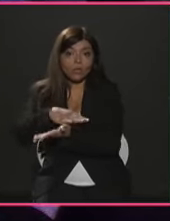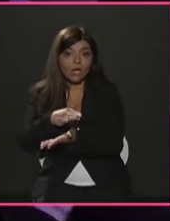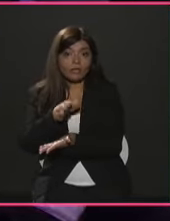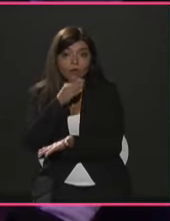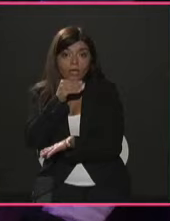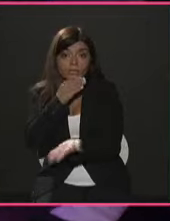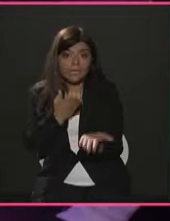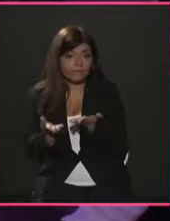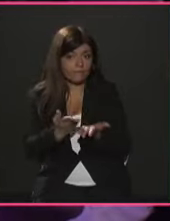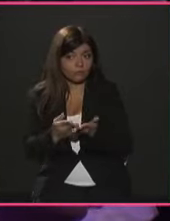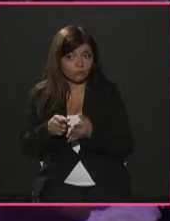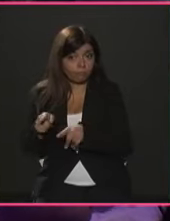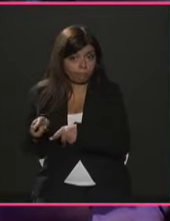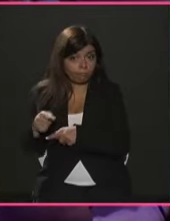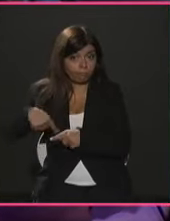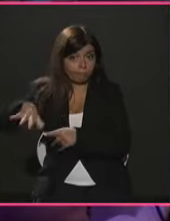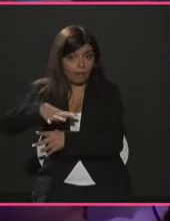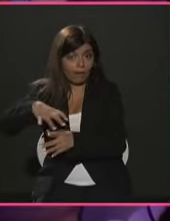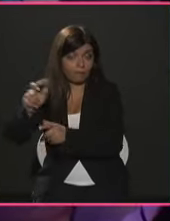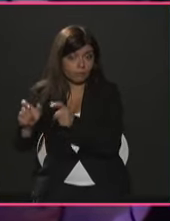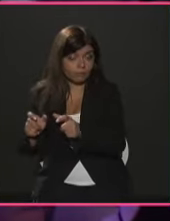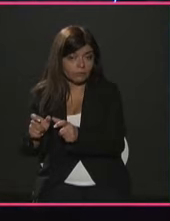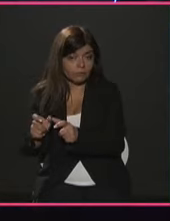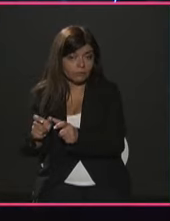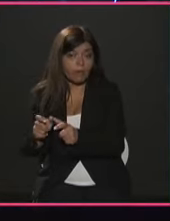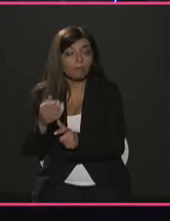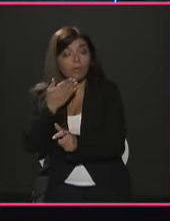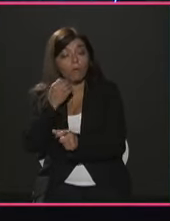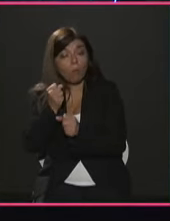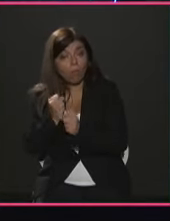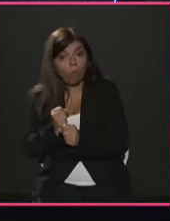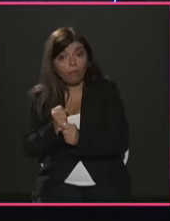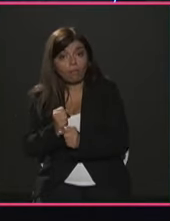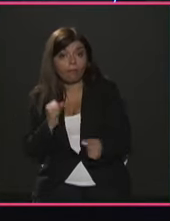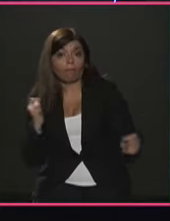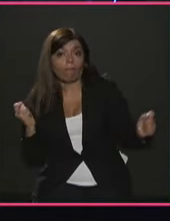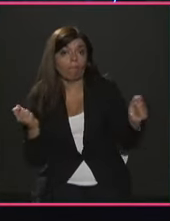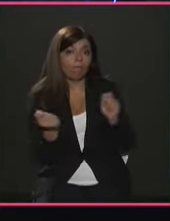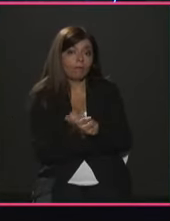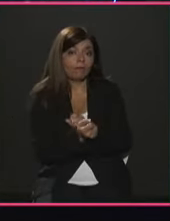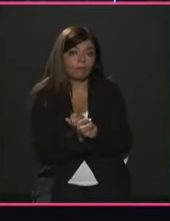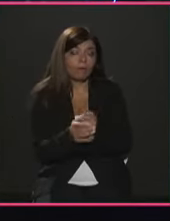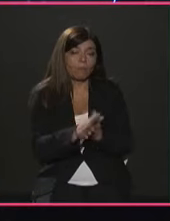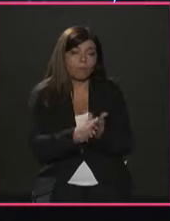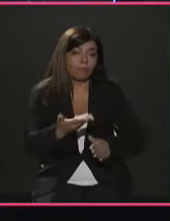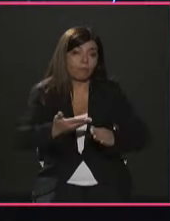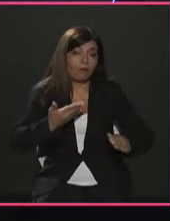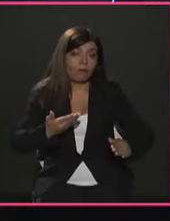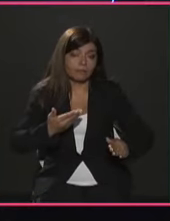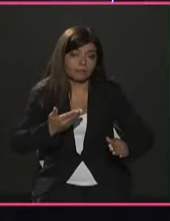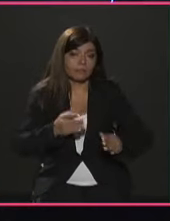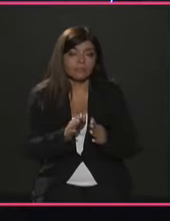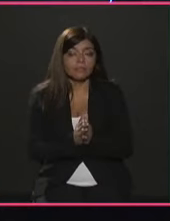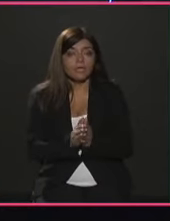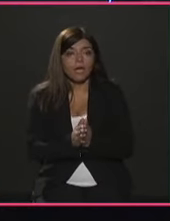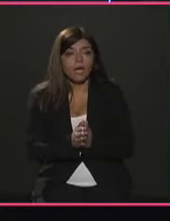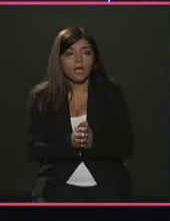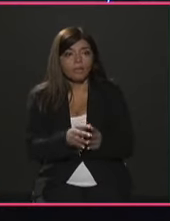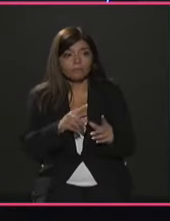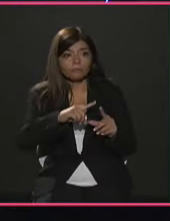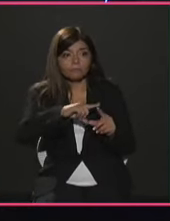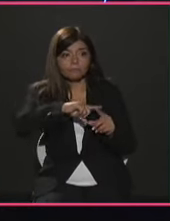servicios pero también puede pasar una cosa al revés como el primer segmento de la O el segundo segmento de la